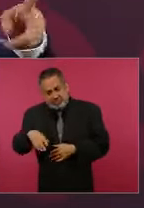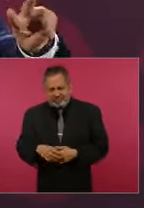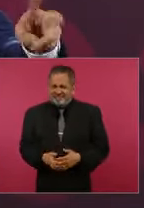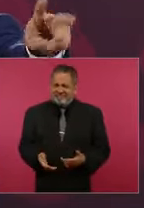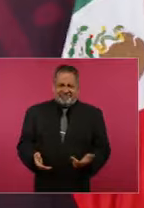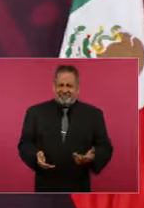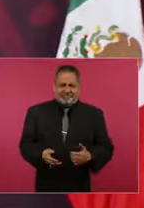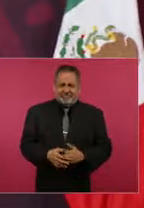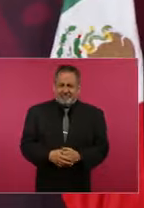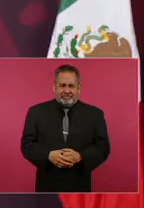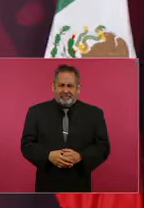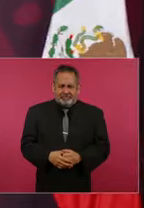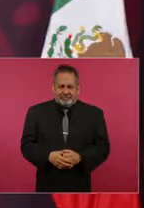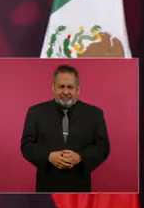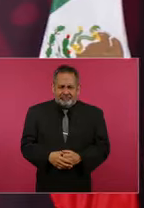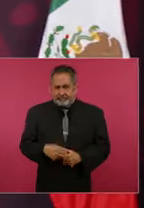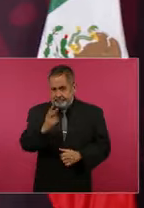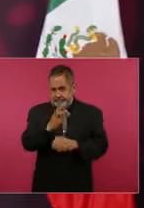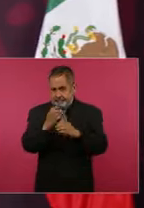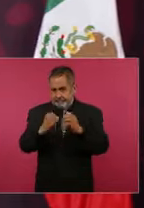Pero van dos cosas ahí: